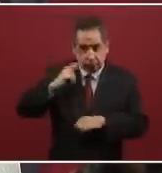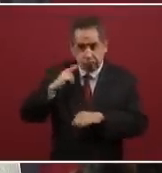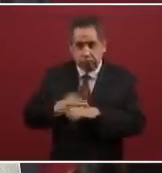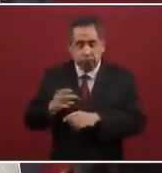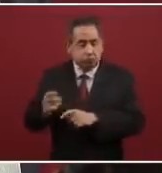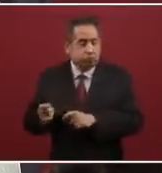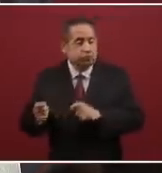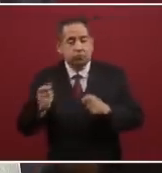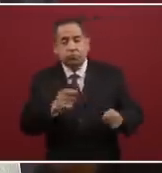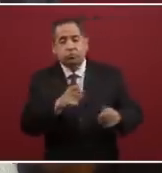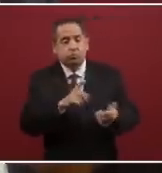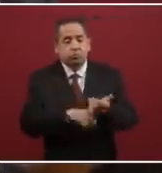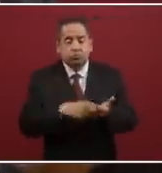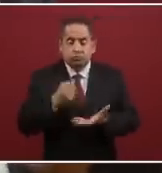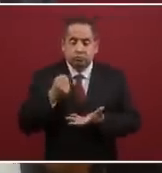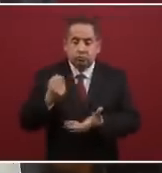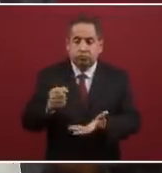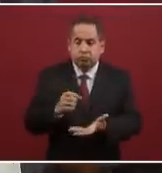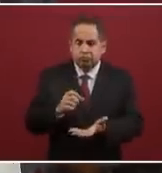a ellos los fondos,